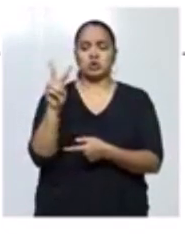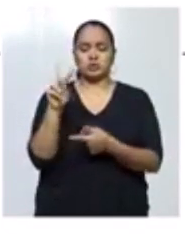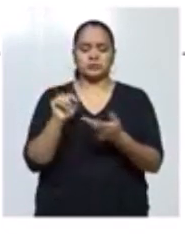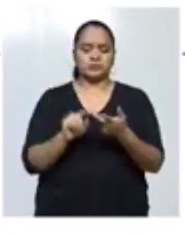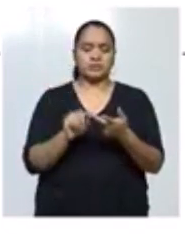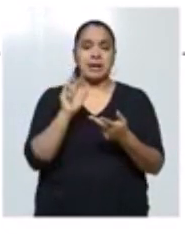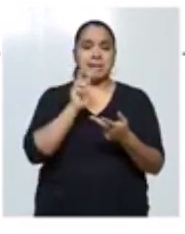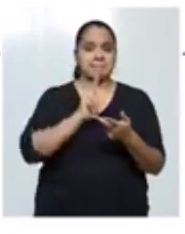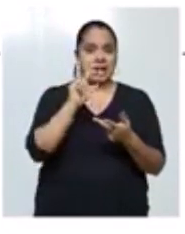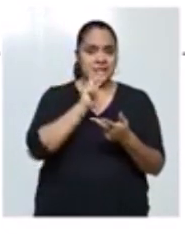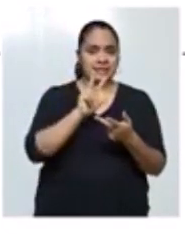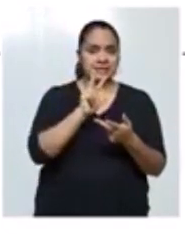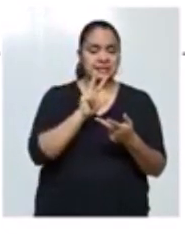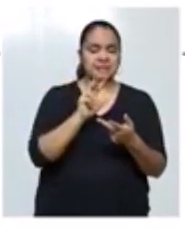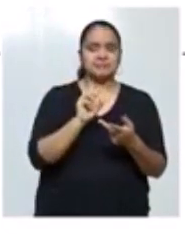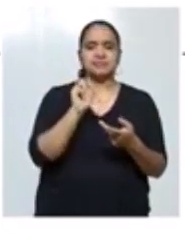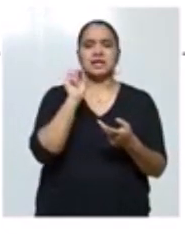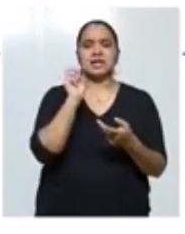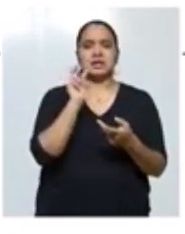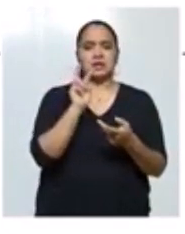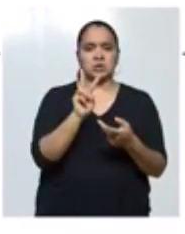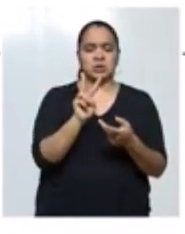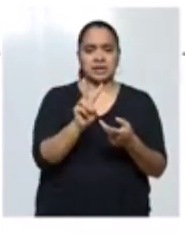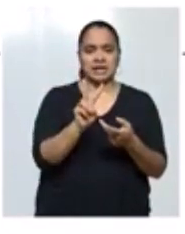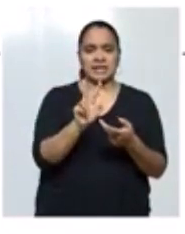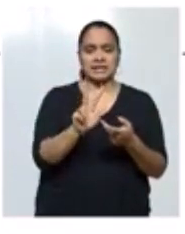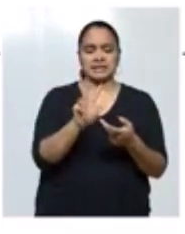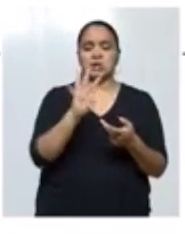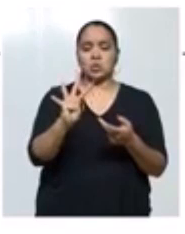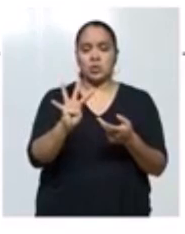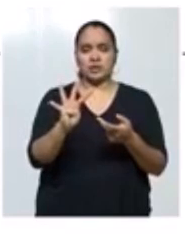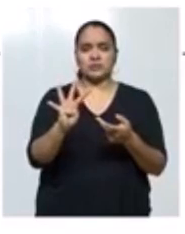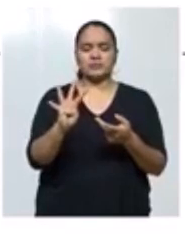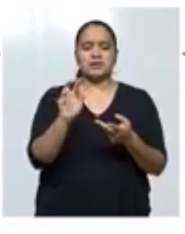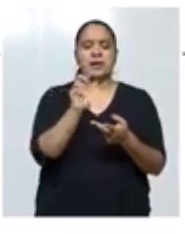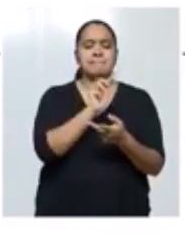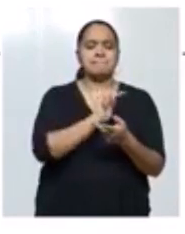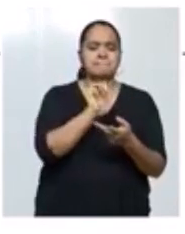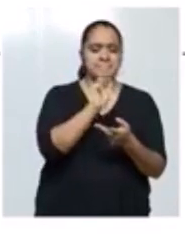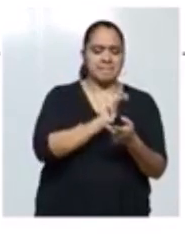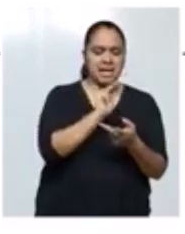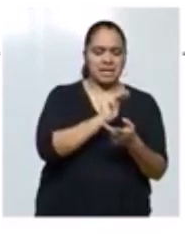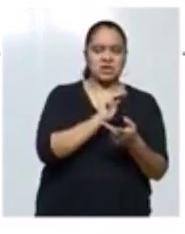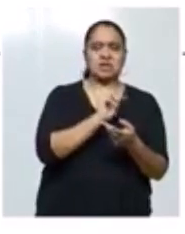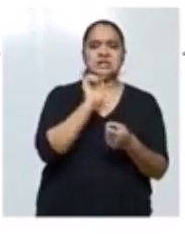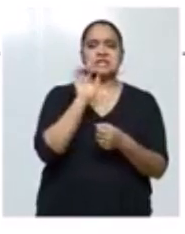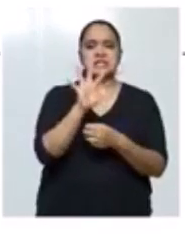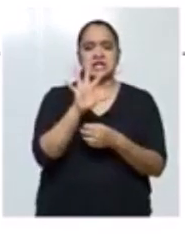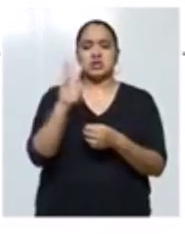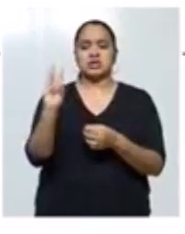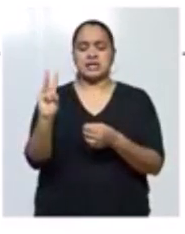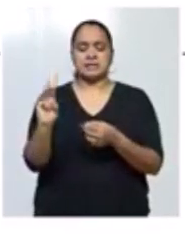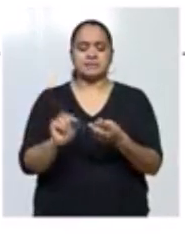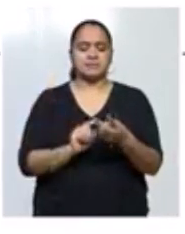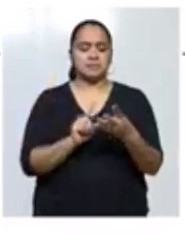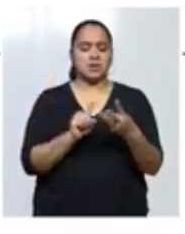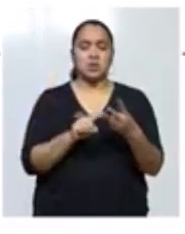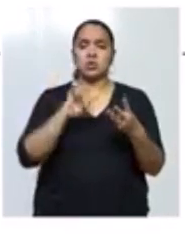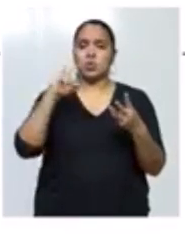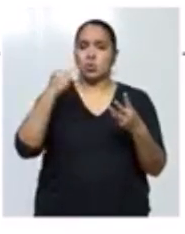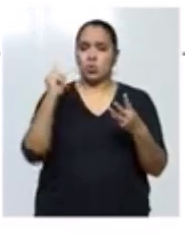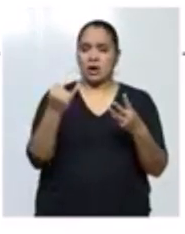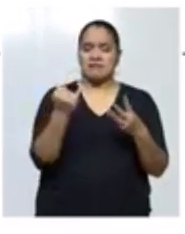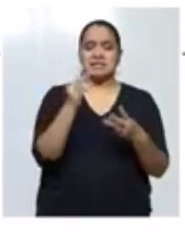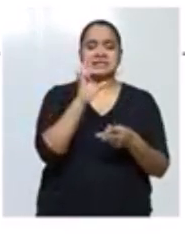martes terminación 3 y 4 miércoles terminación 5 y 6 jueves